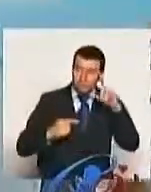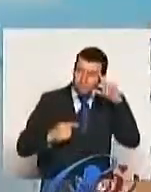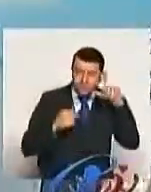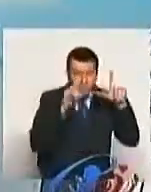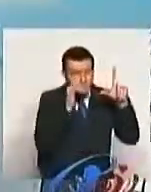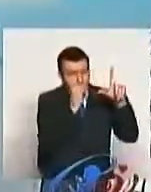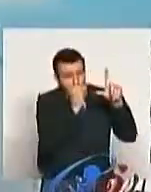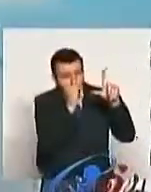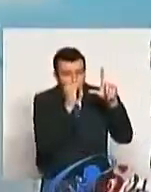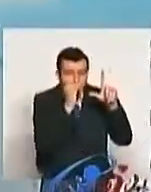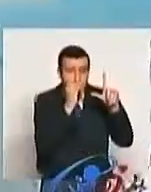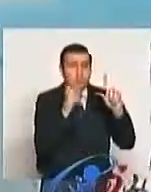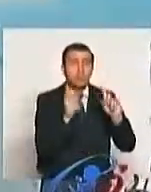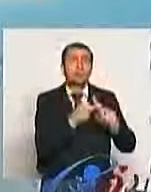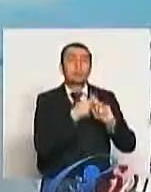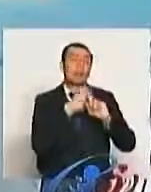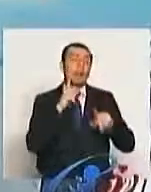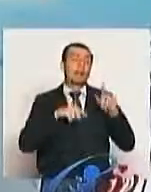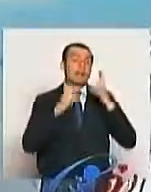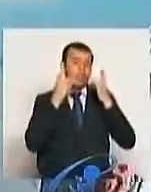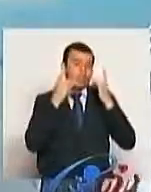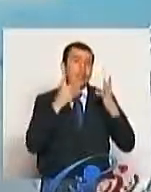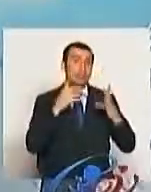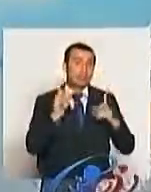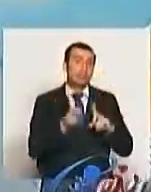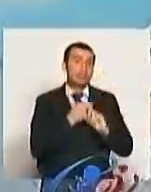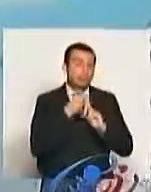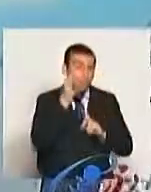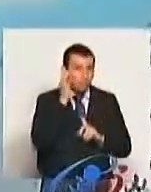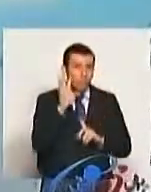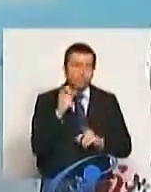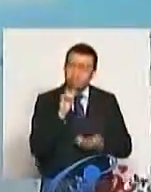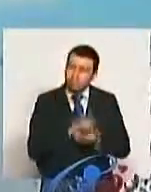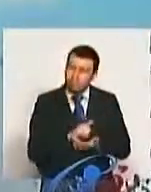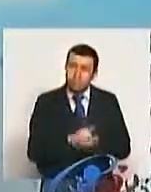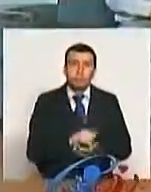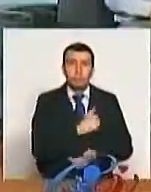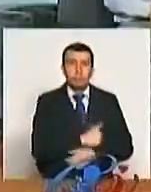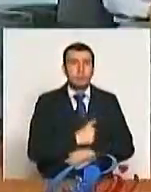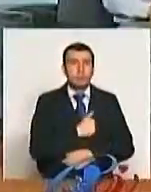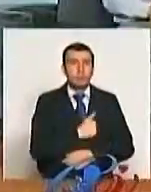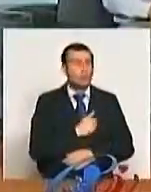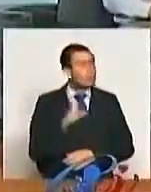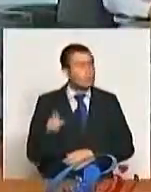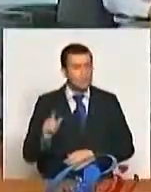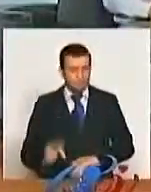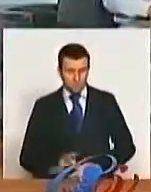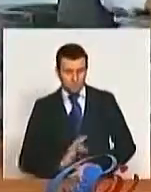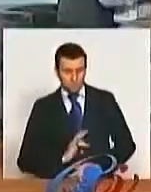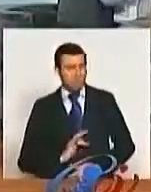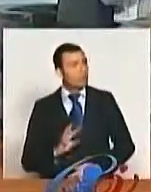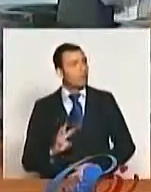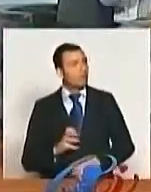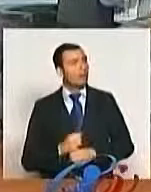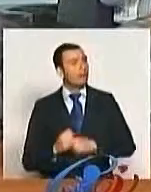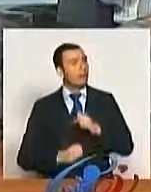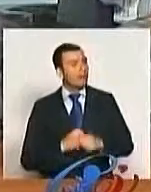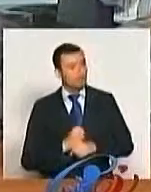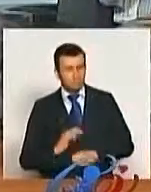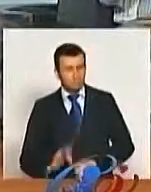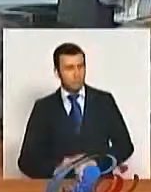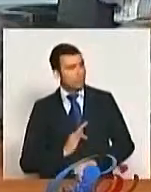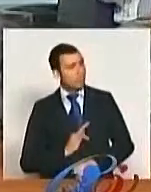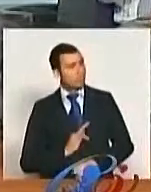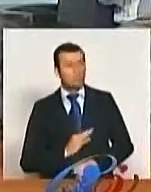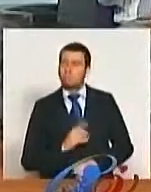podemos encontrar lesiones mucho más graves. Por eso el dispositivo, 9 años. Bueno, el dispositivo puede estar